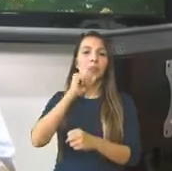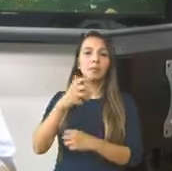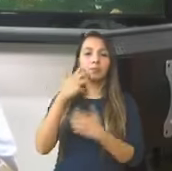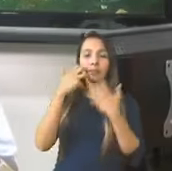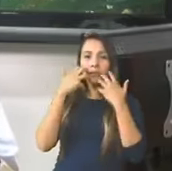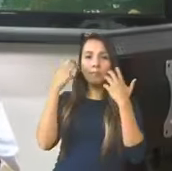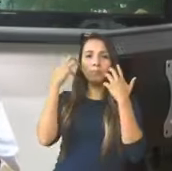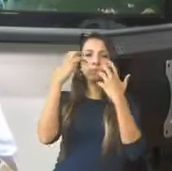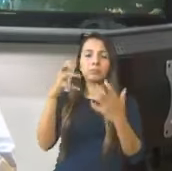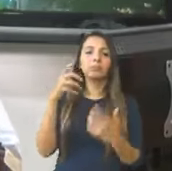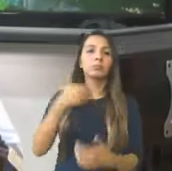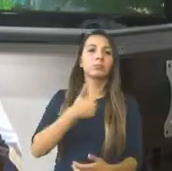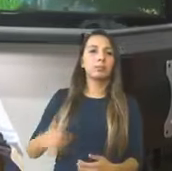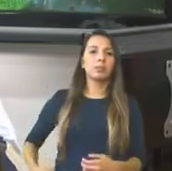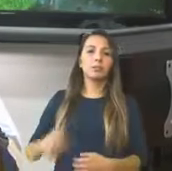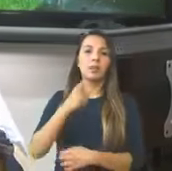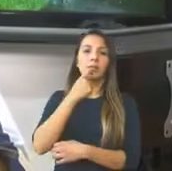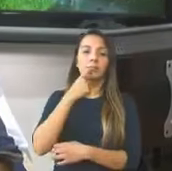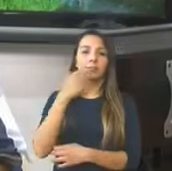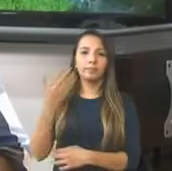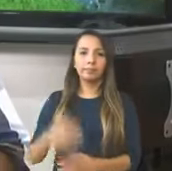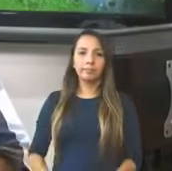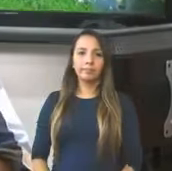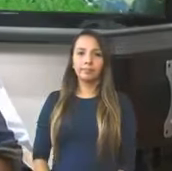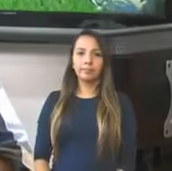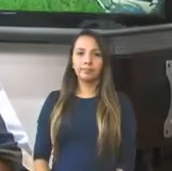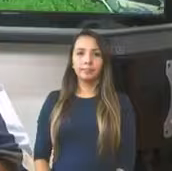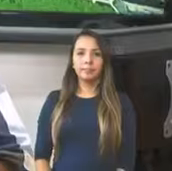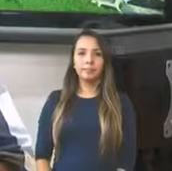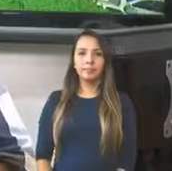del presidente Andrés Manuel López Obrador. Adelante.